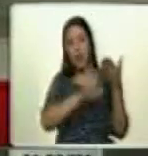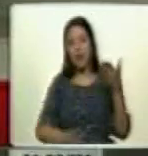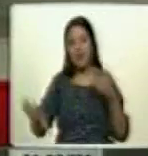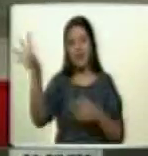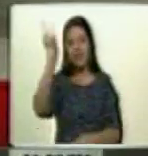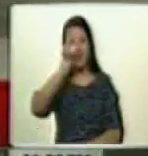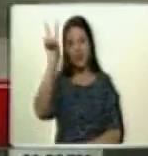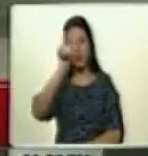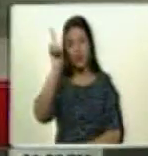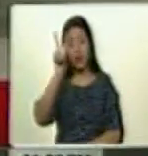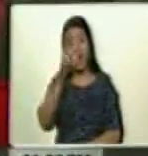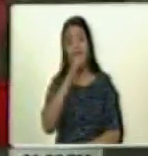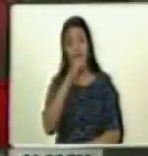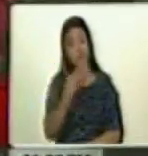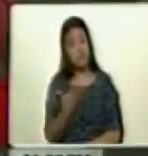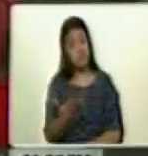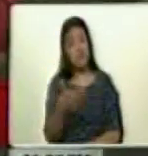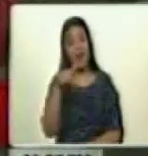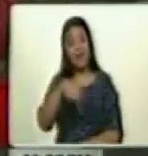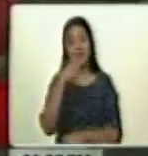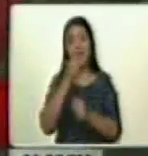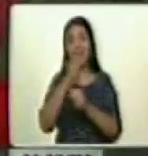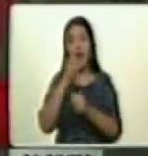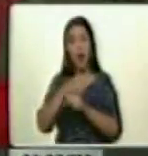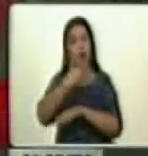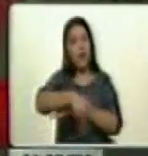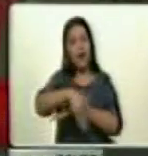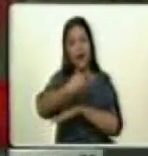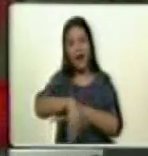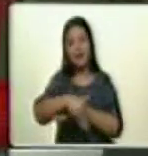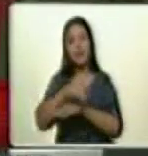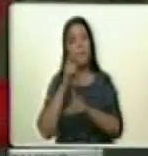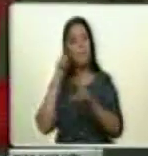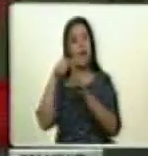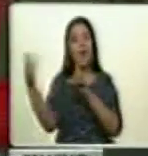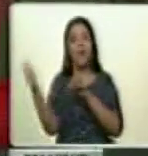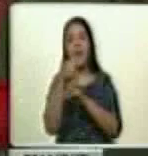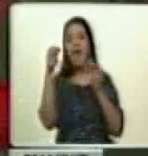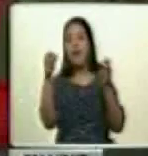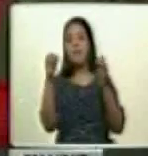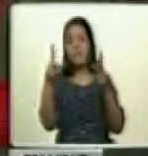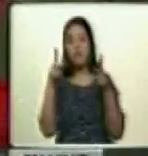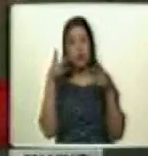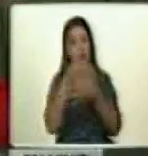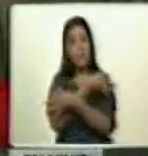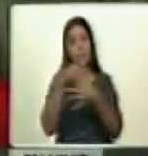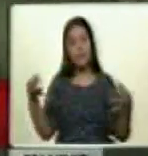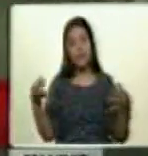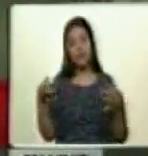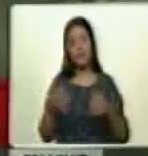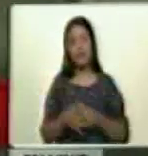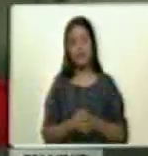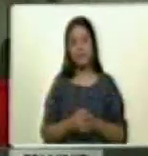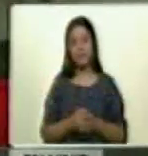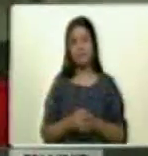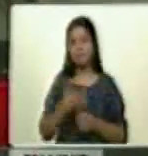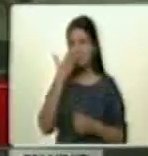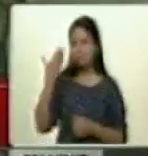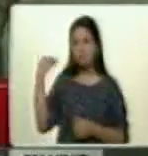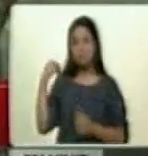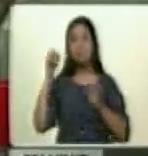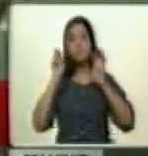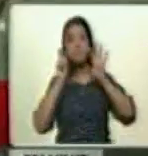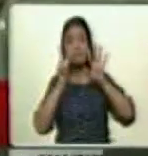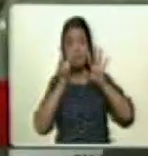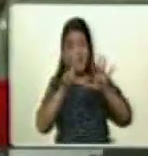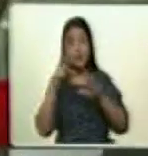país. Grande noticia en este gobierno de calle hacia la victoria perfecta. Un día como hoy, Jorge, 7 de octubre, tú lo